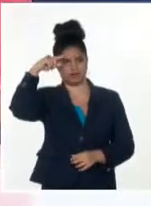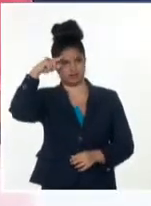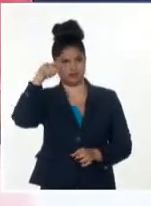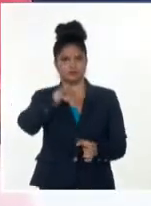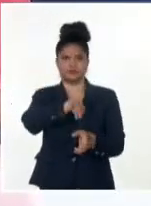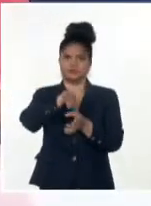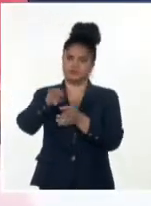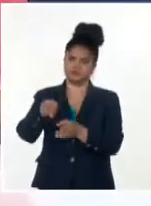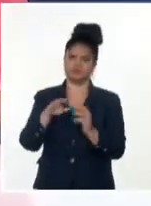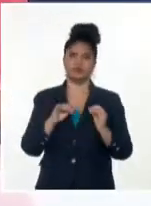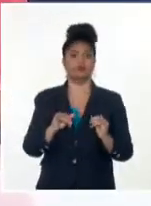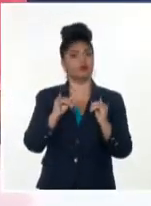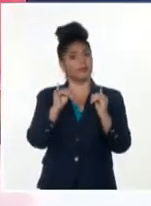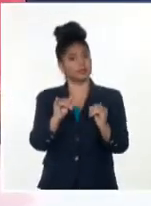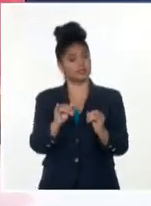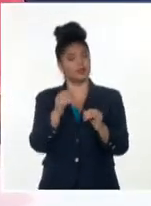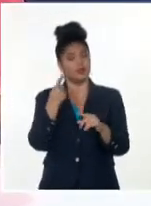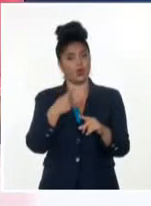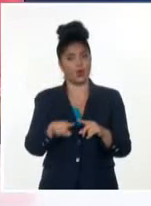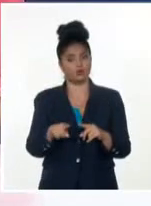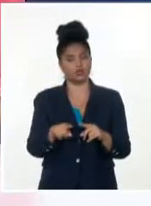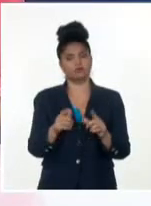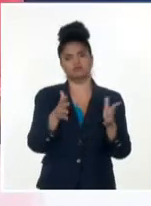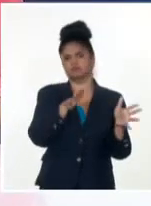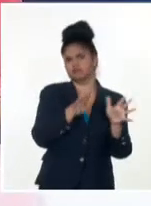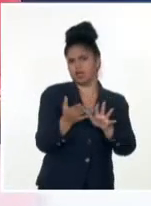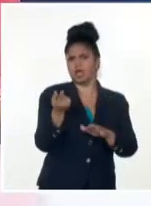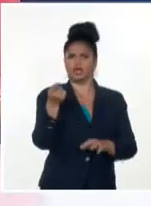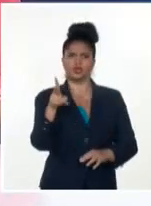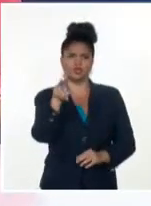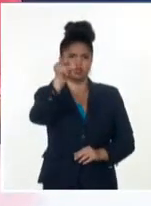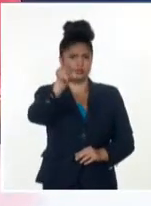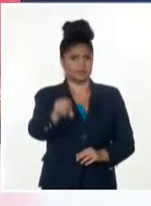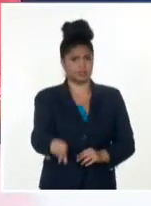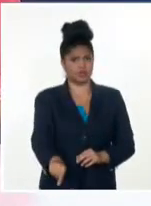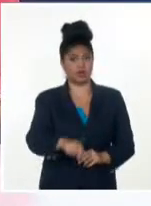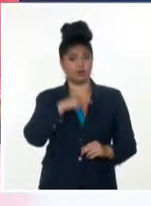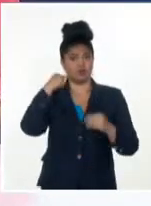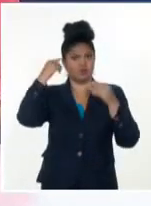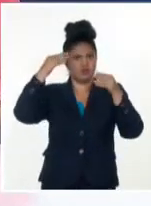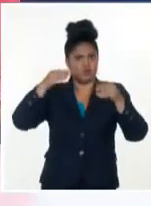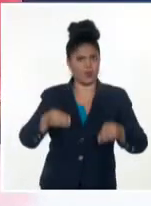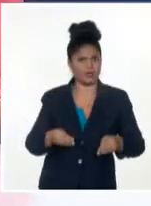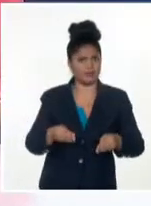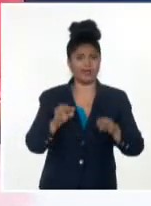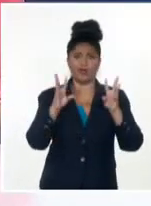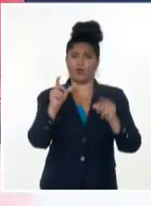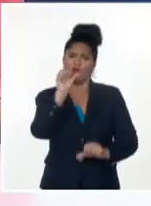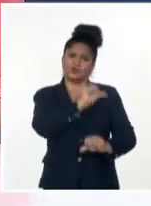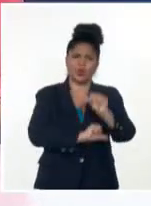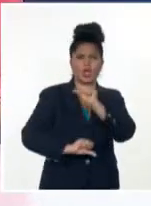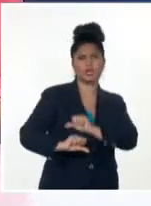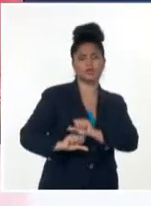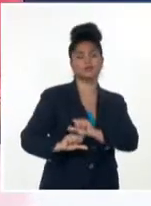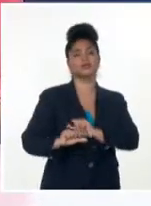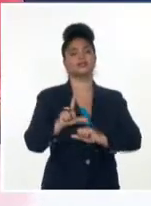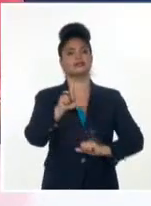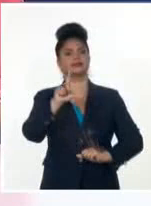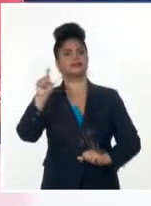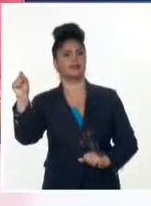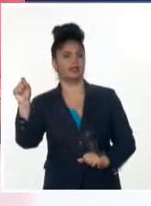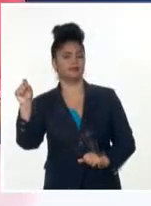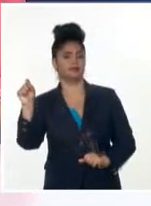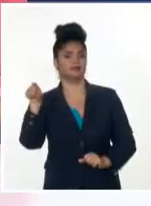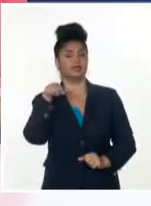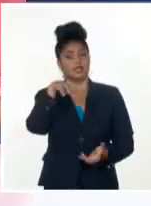Medios internacionales también reportan que al menos 12 personas fallecieron y 100 resultaron heridas luego de una estampida en el